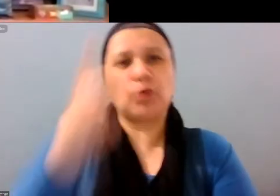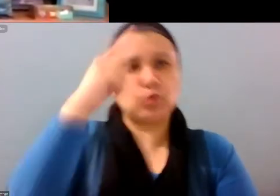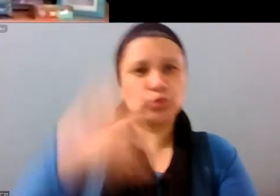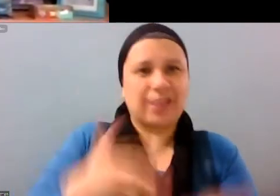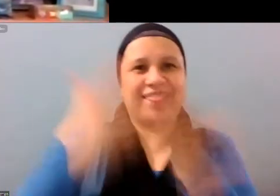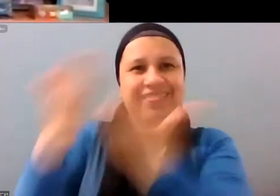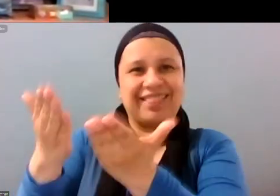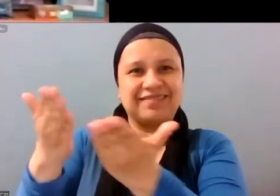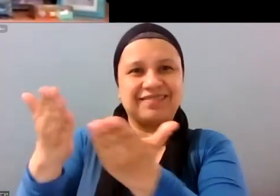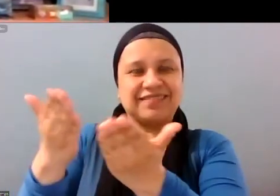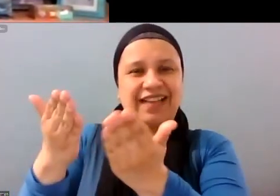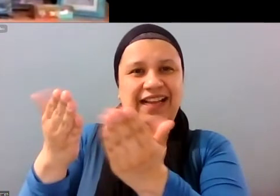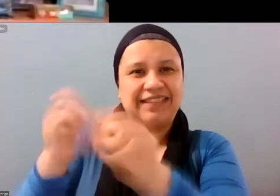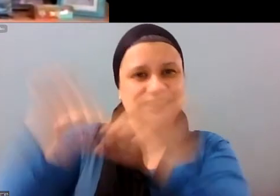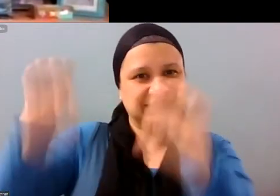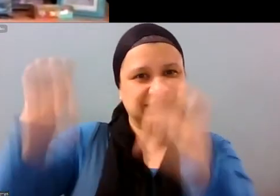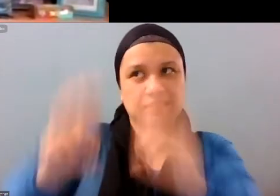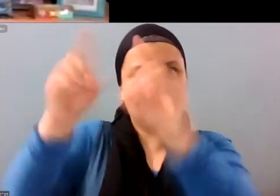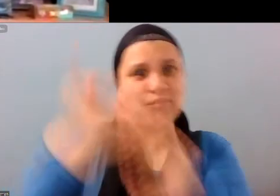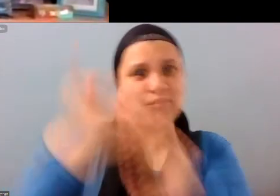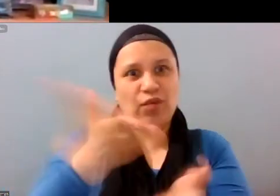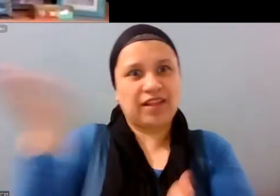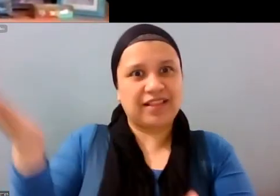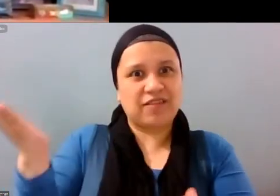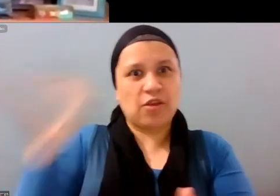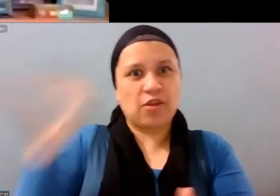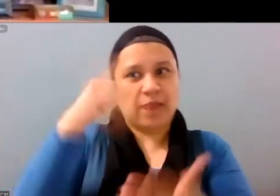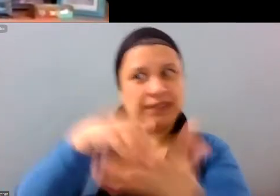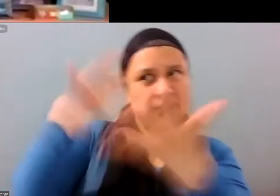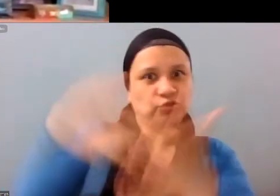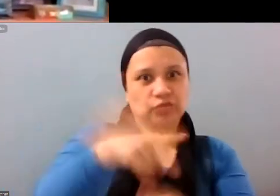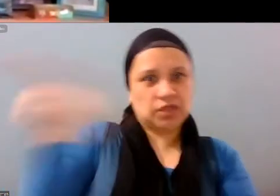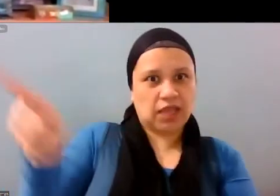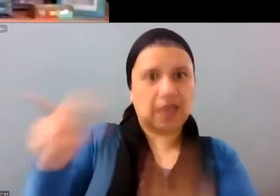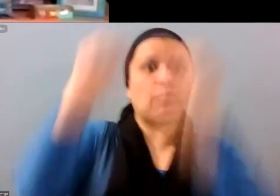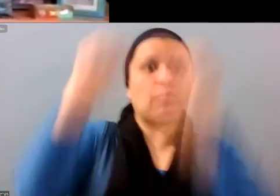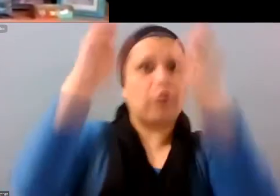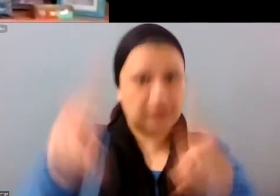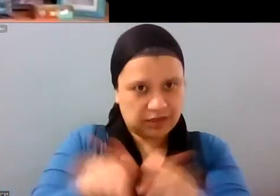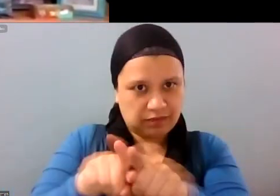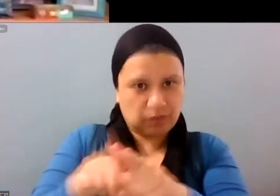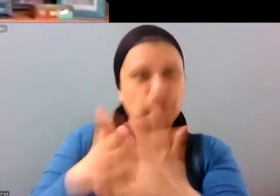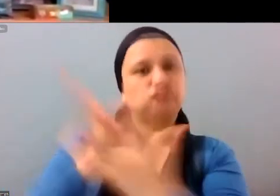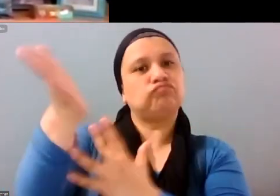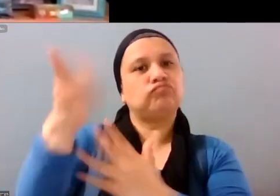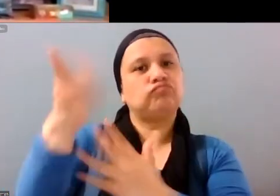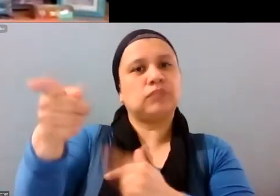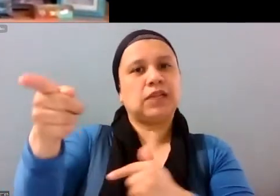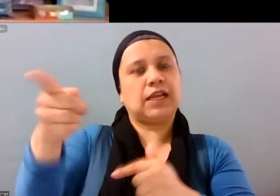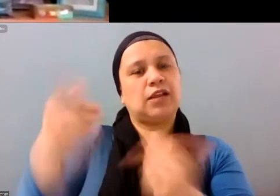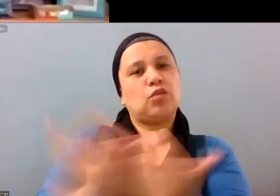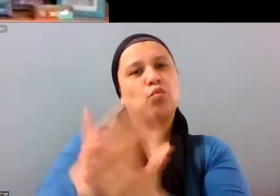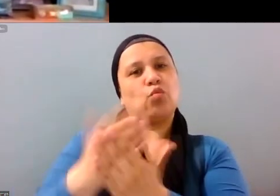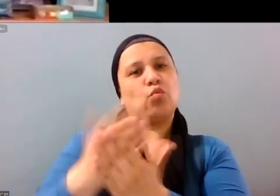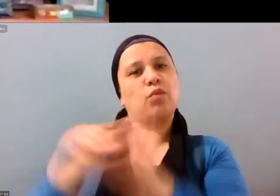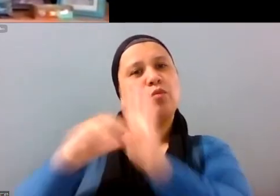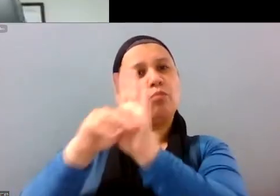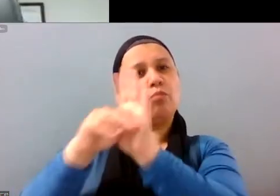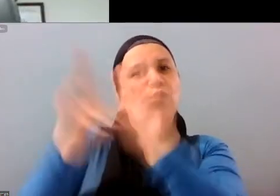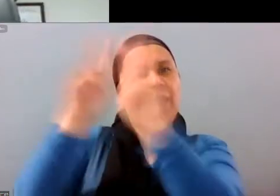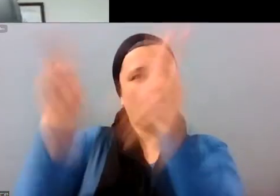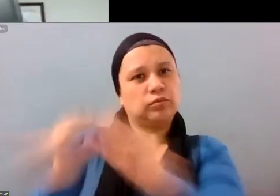este que los estudiantes tengan y los docentes tengan acceso a la a la modalidad muchas